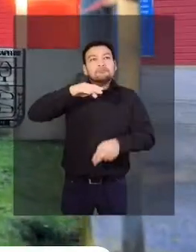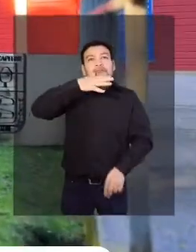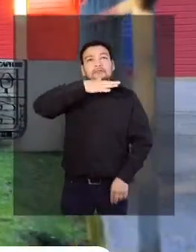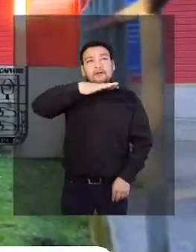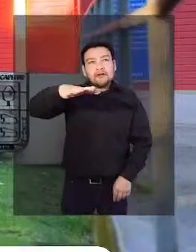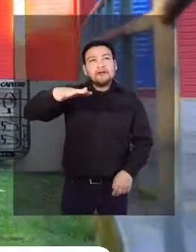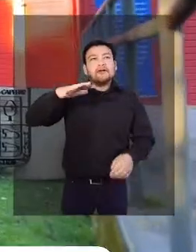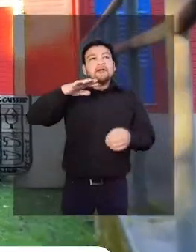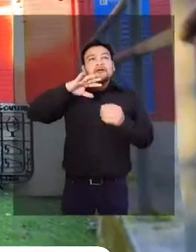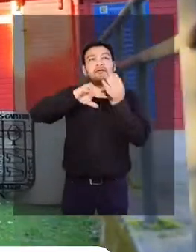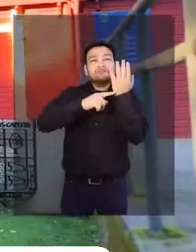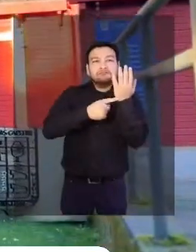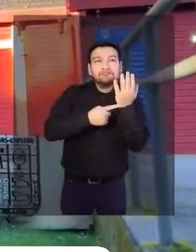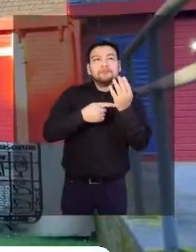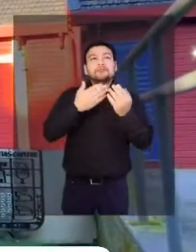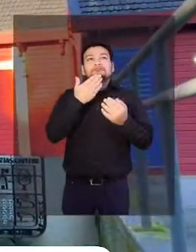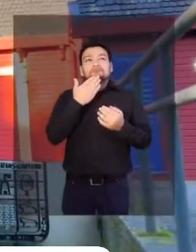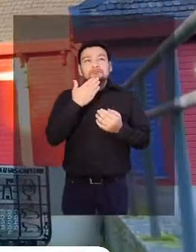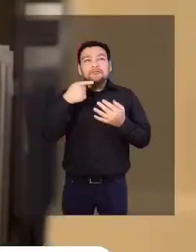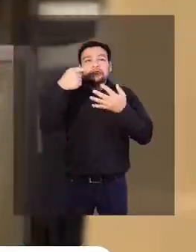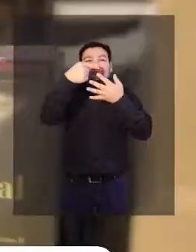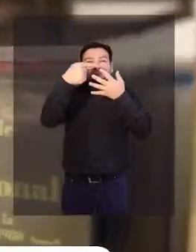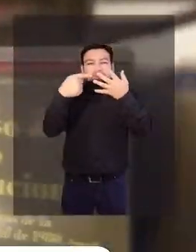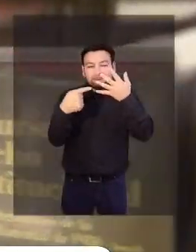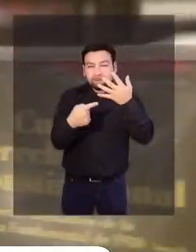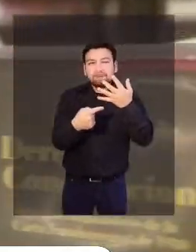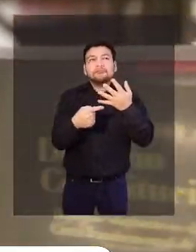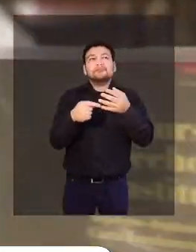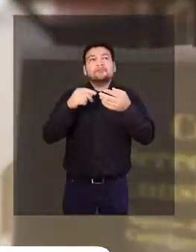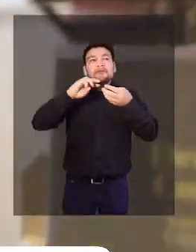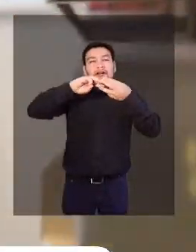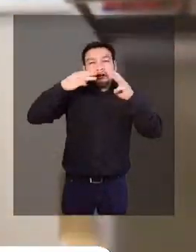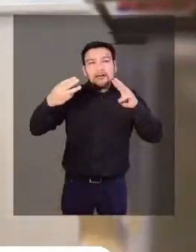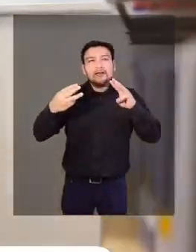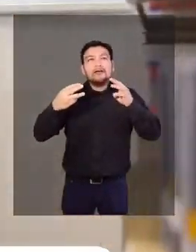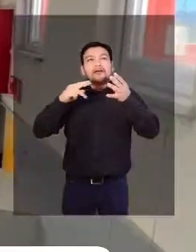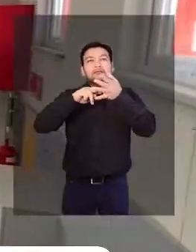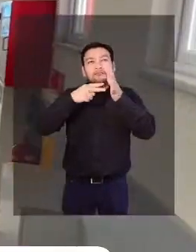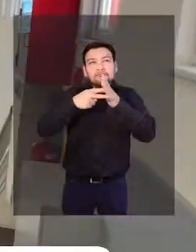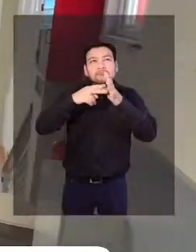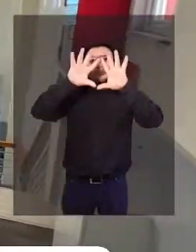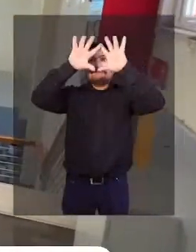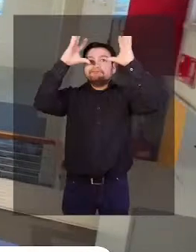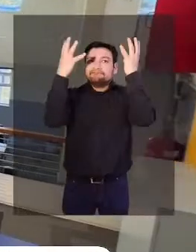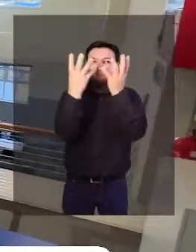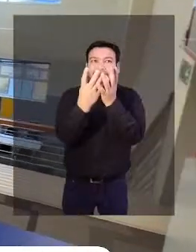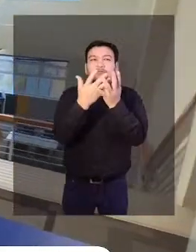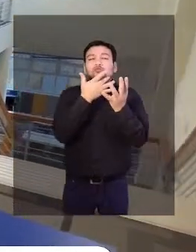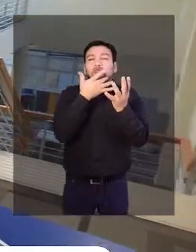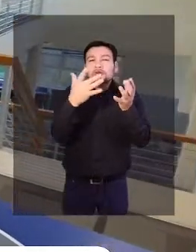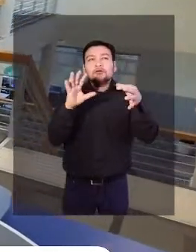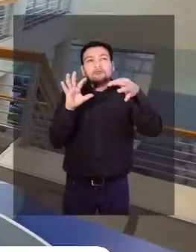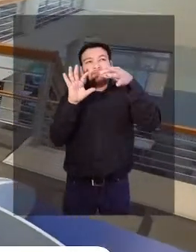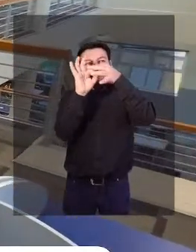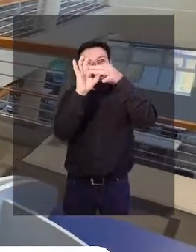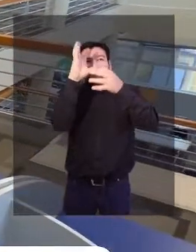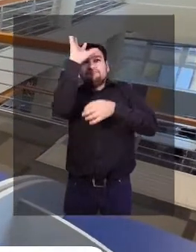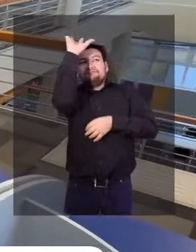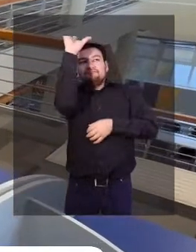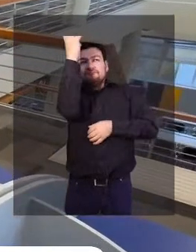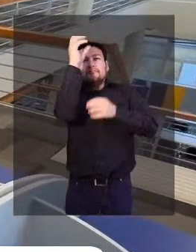A lo largo de sus 34 años de existencia, nuestra sede de Puerto Montt ha experimentado un desarrollo